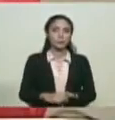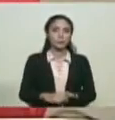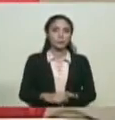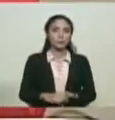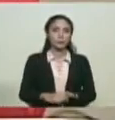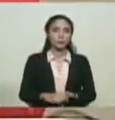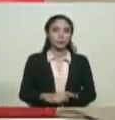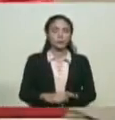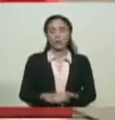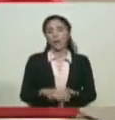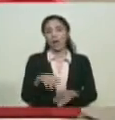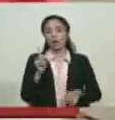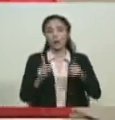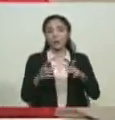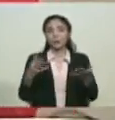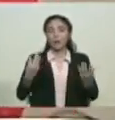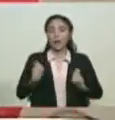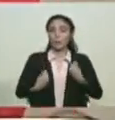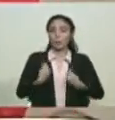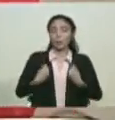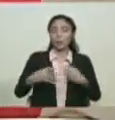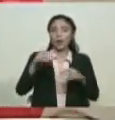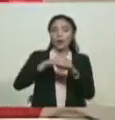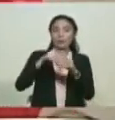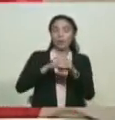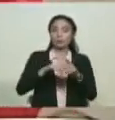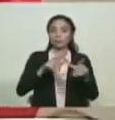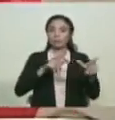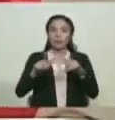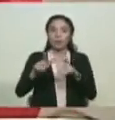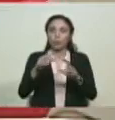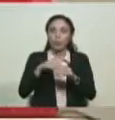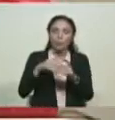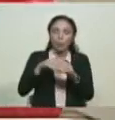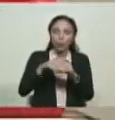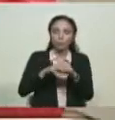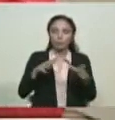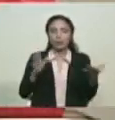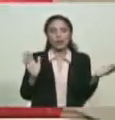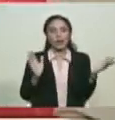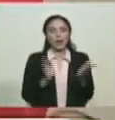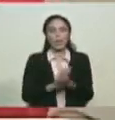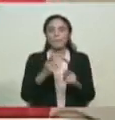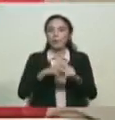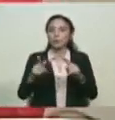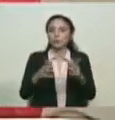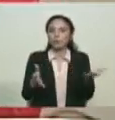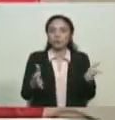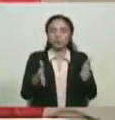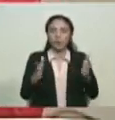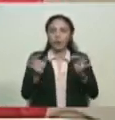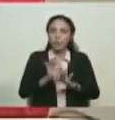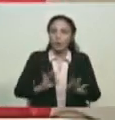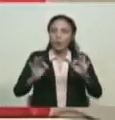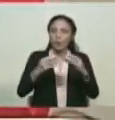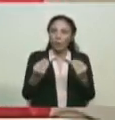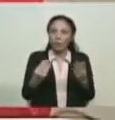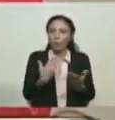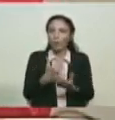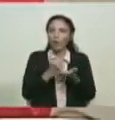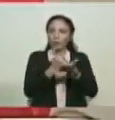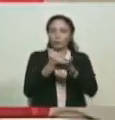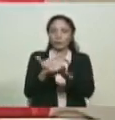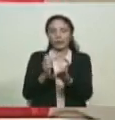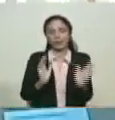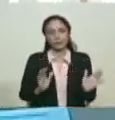sólo estamos a veces preocupados por el tema electoral es necesario si nos ganamos las elecciones difícilmente nosotros pudiéramos hacer lo que lo que